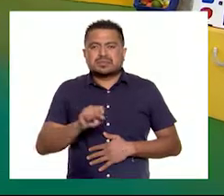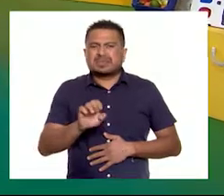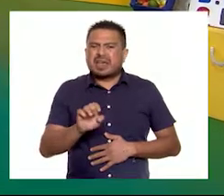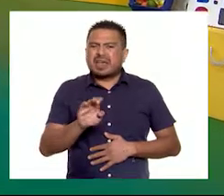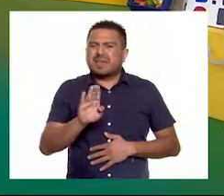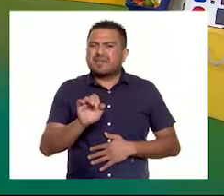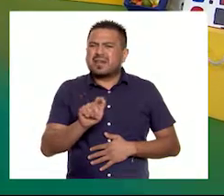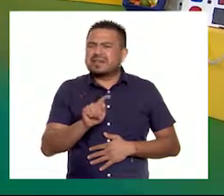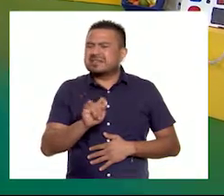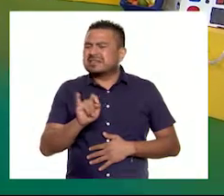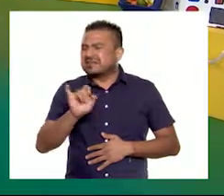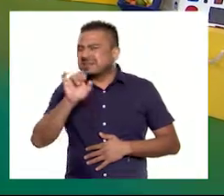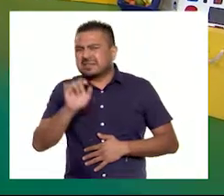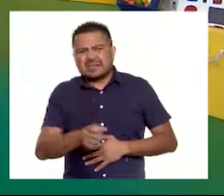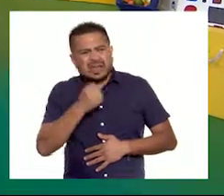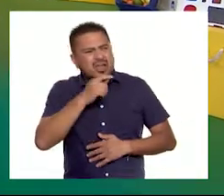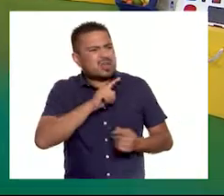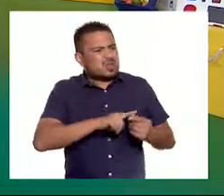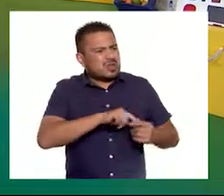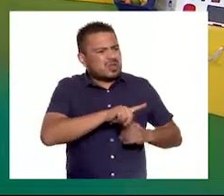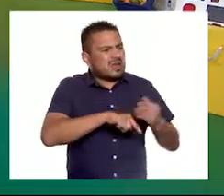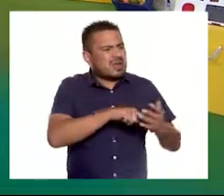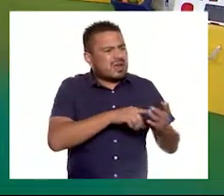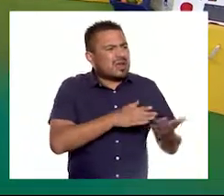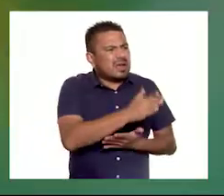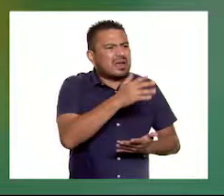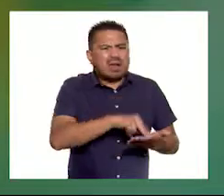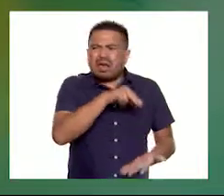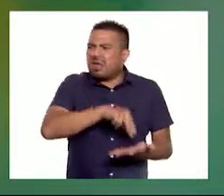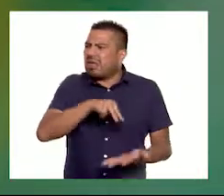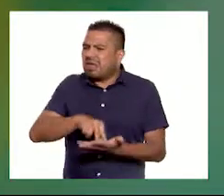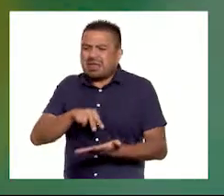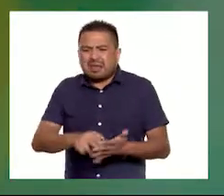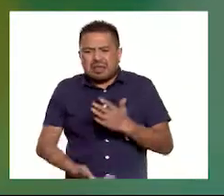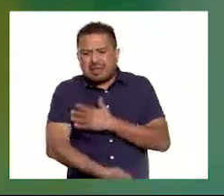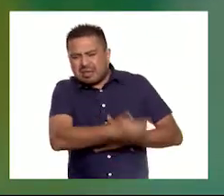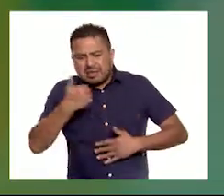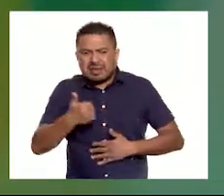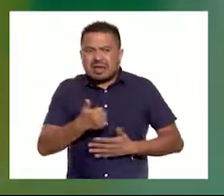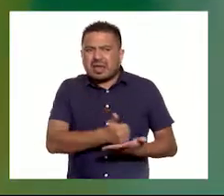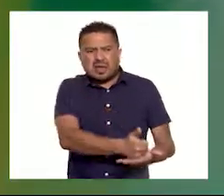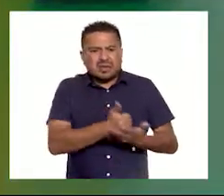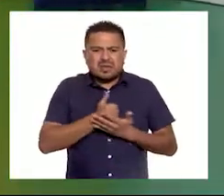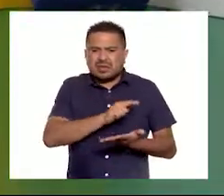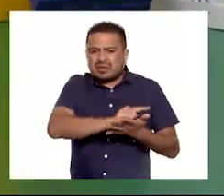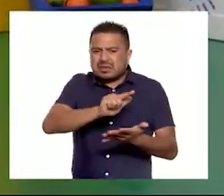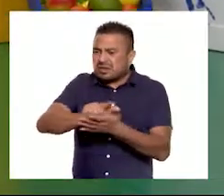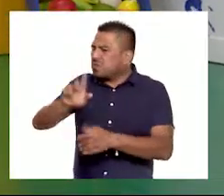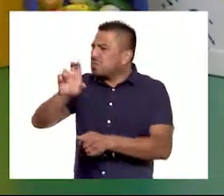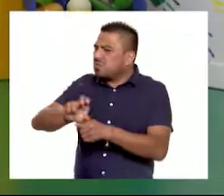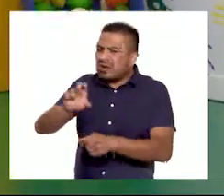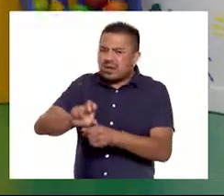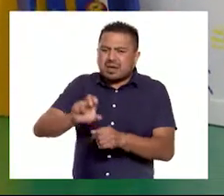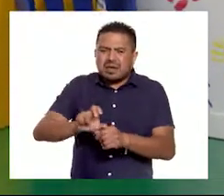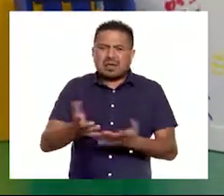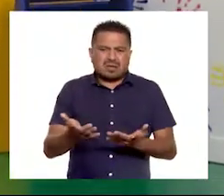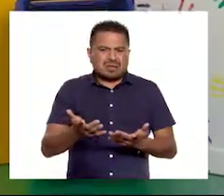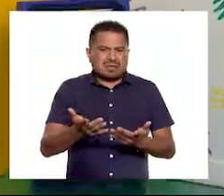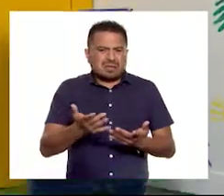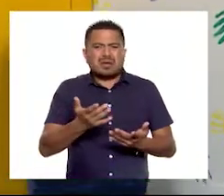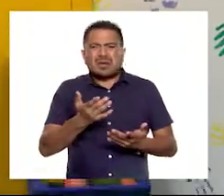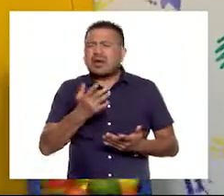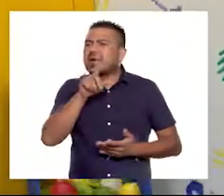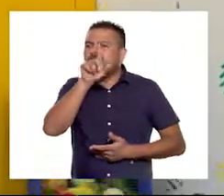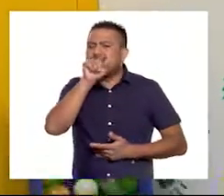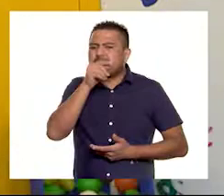¡Sebastián! ¿A dónde vas? ¿Por qué estás brincoteando por todas partes? ¡Ven para acá! ¡Ayúdame a recoger los huevos del gallinero y a darle de comer